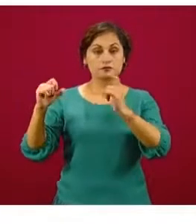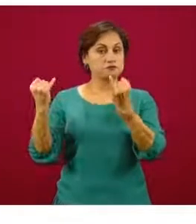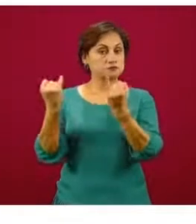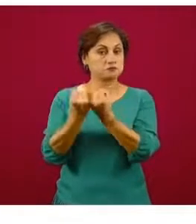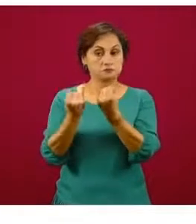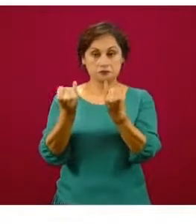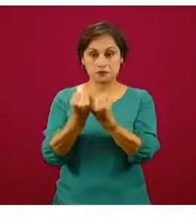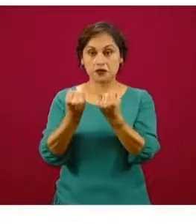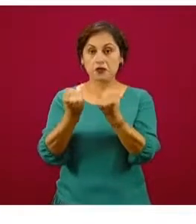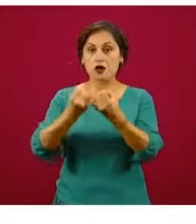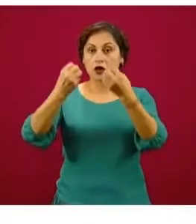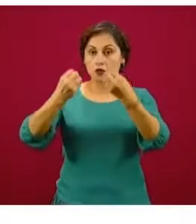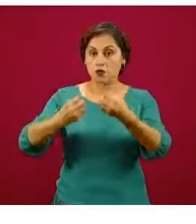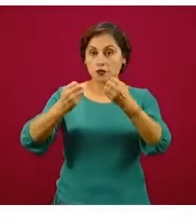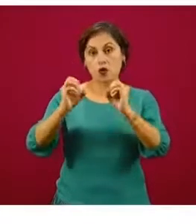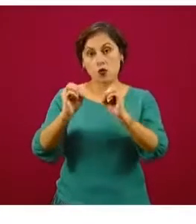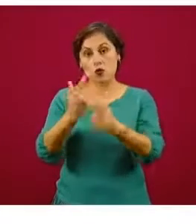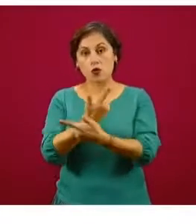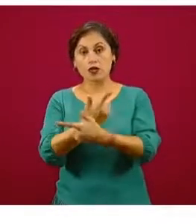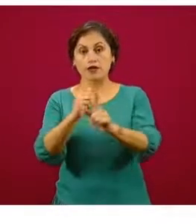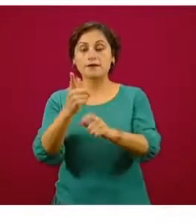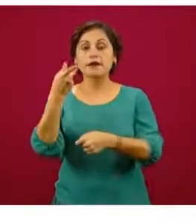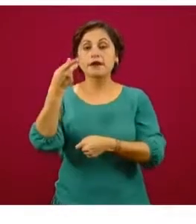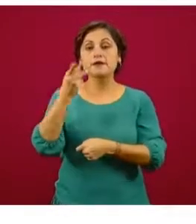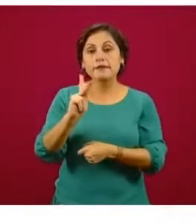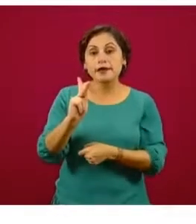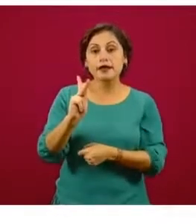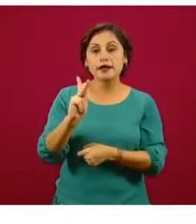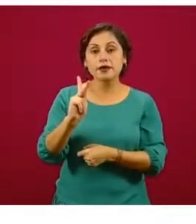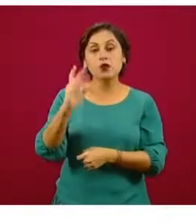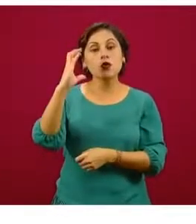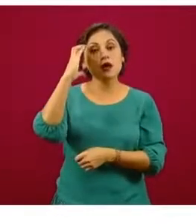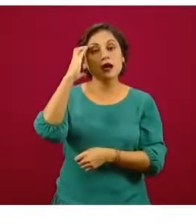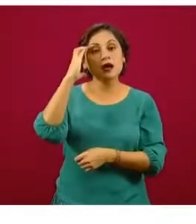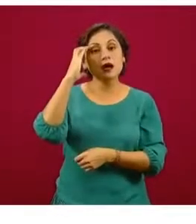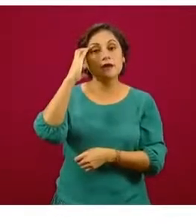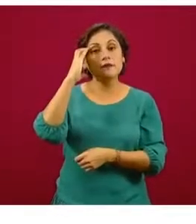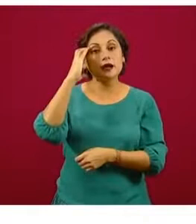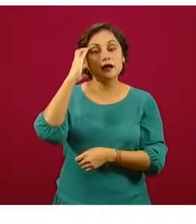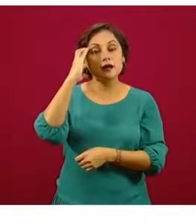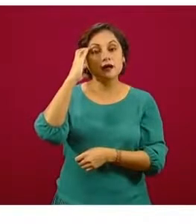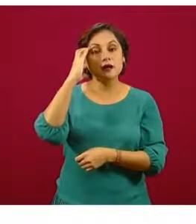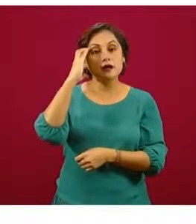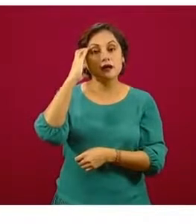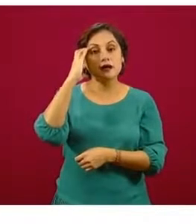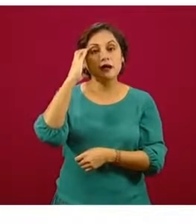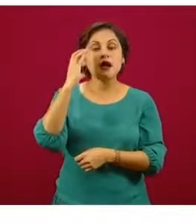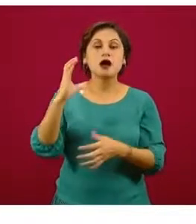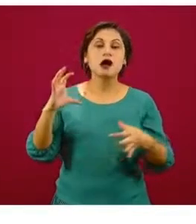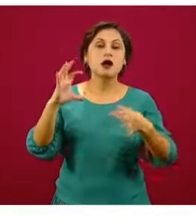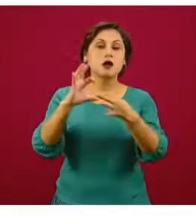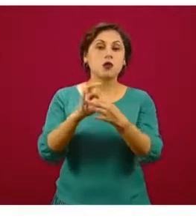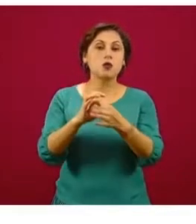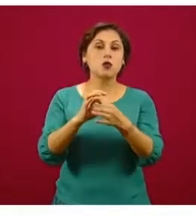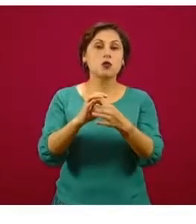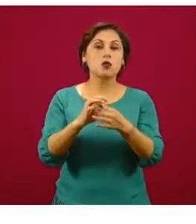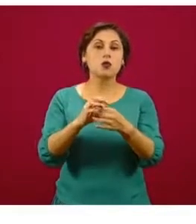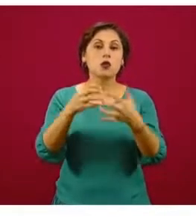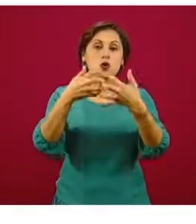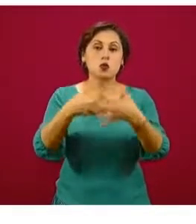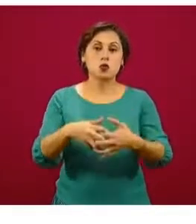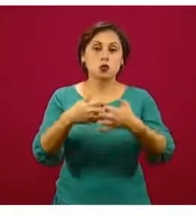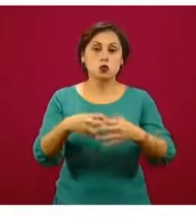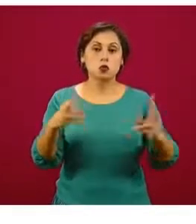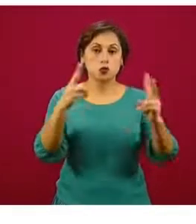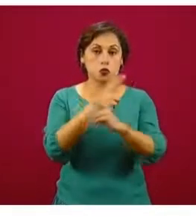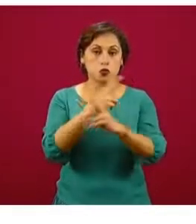medición de ocupación, pero específicamente para aquellas camas que tienen ventiladores como un indicador de que son